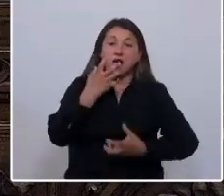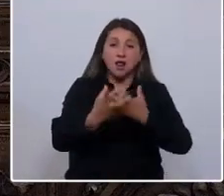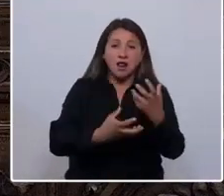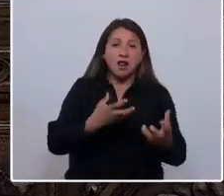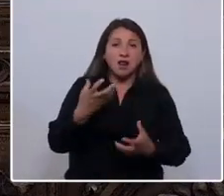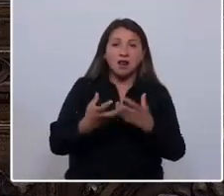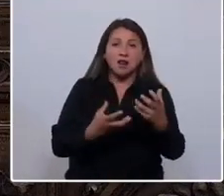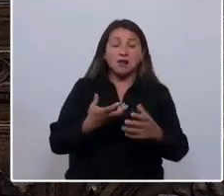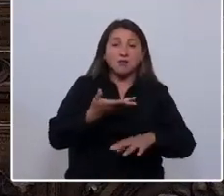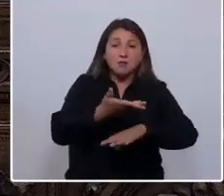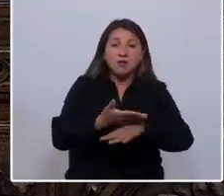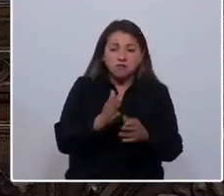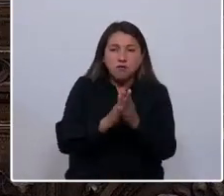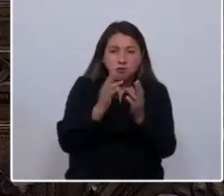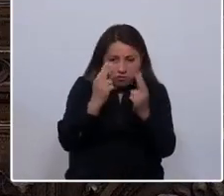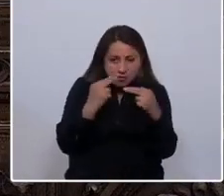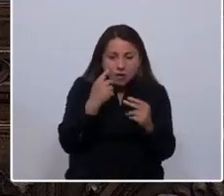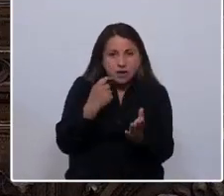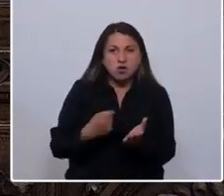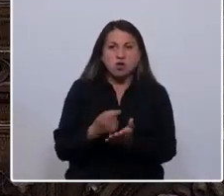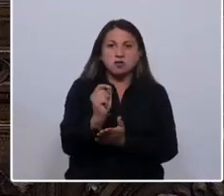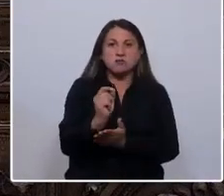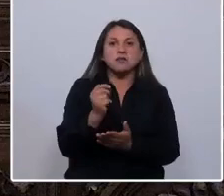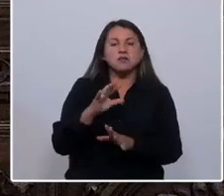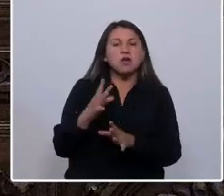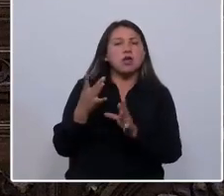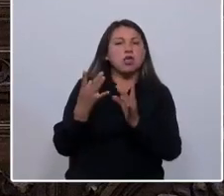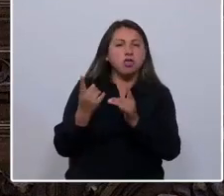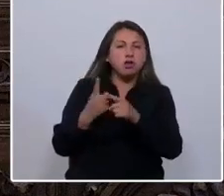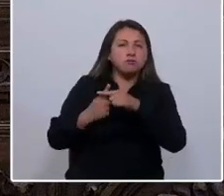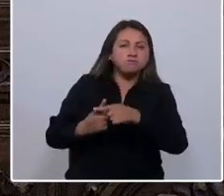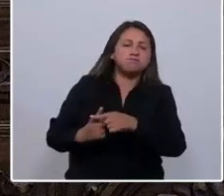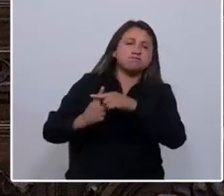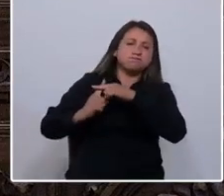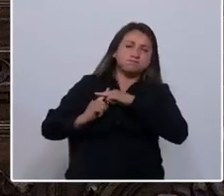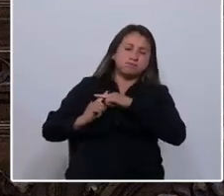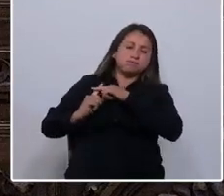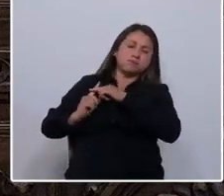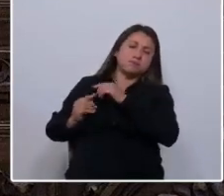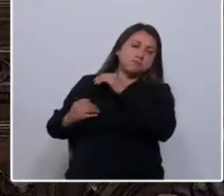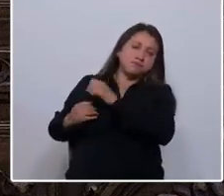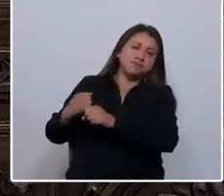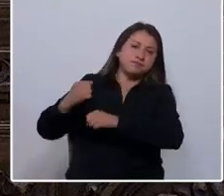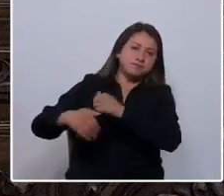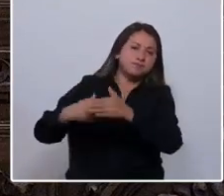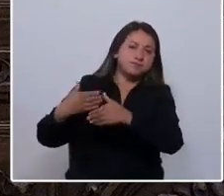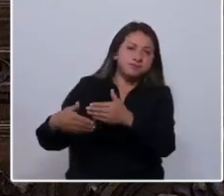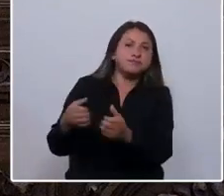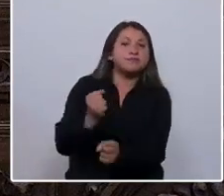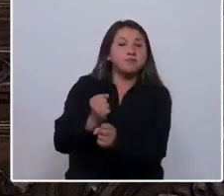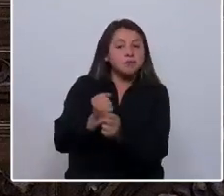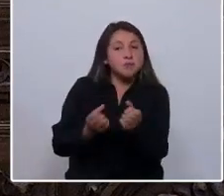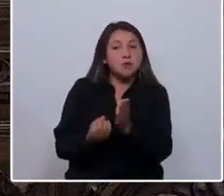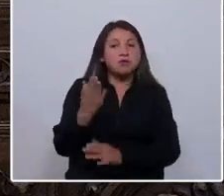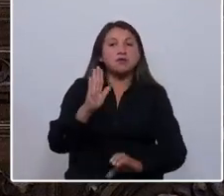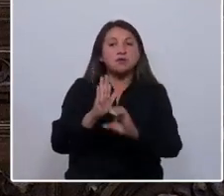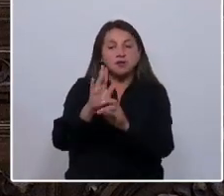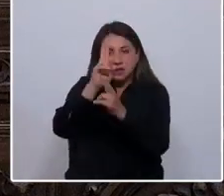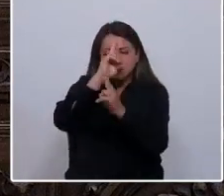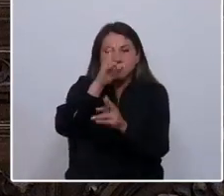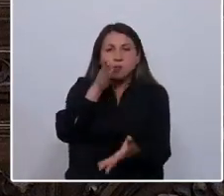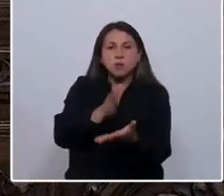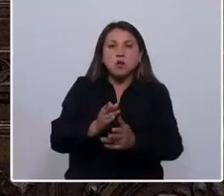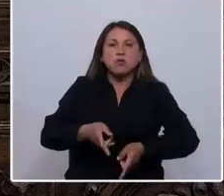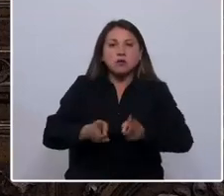reconocimiento. Vengo cargando los dolores de nuestra historia a trabajar por una constitución donde el respeto irrestricto a los